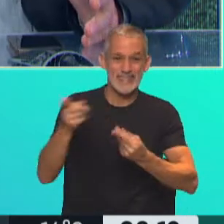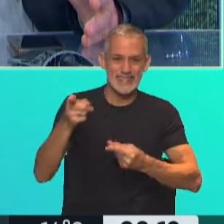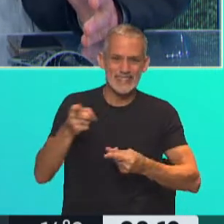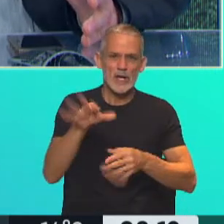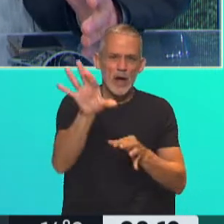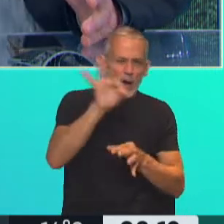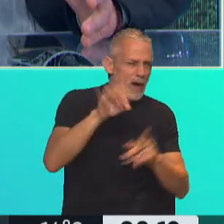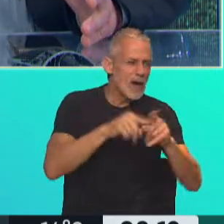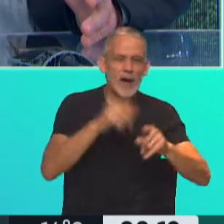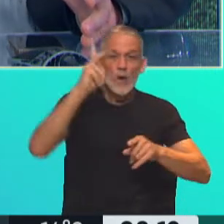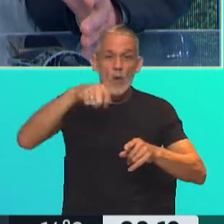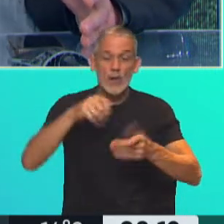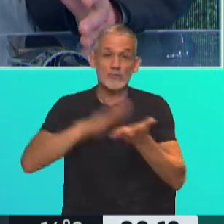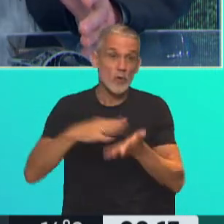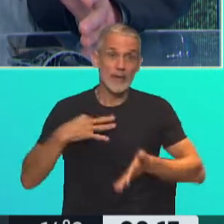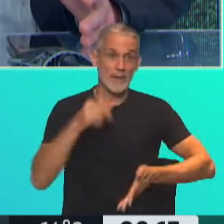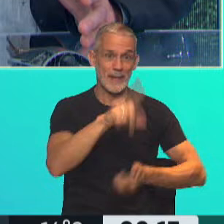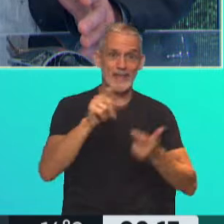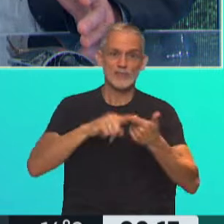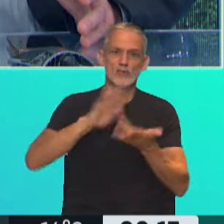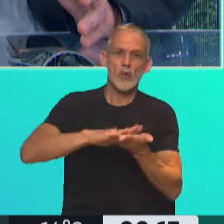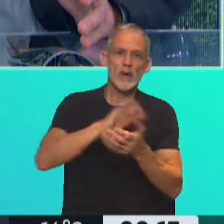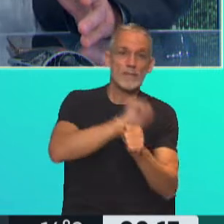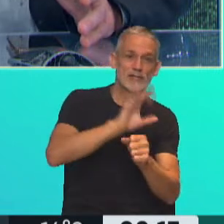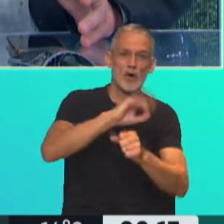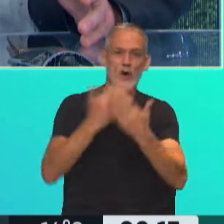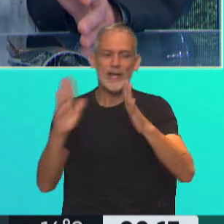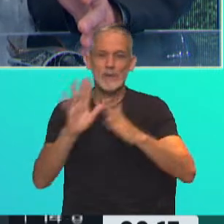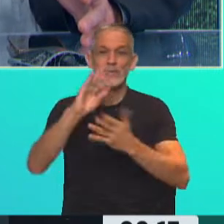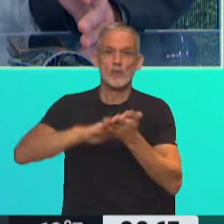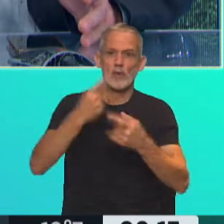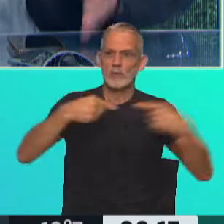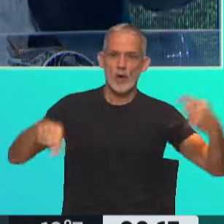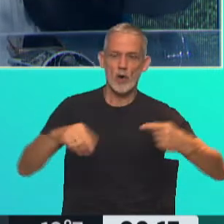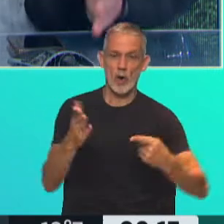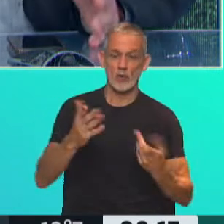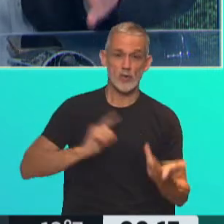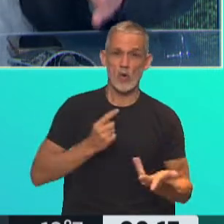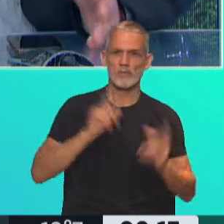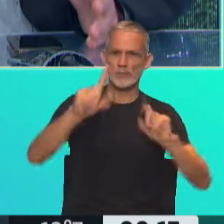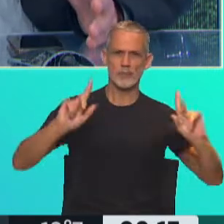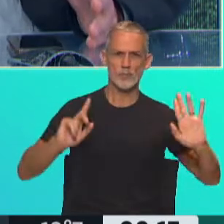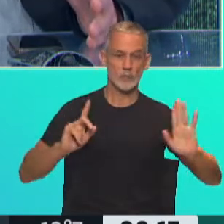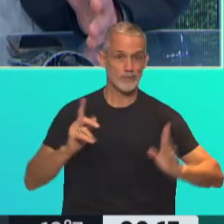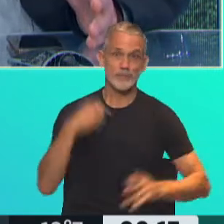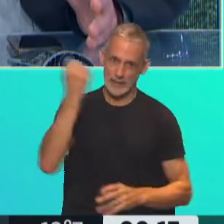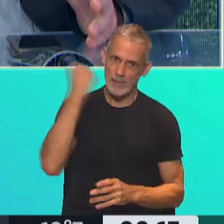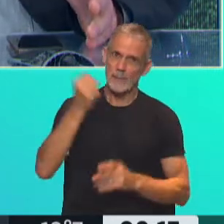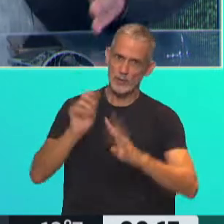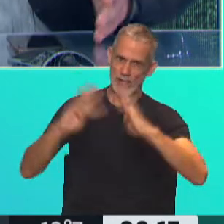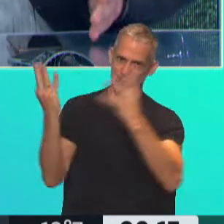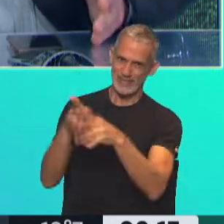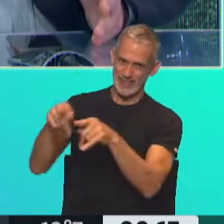que puede resolver de tu vida, tu libertad, tu patrimonio y tu honra. Por eso es importante esto que se está